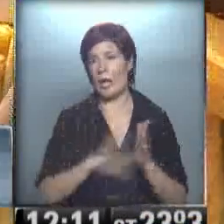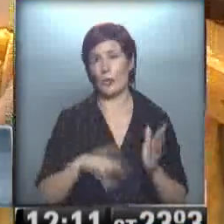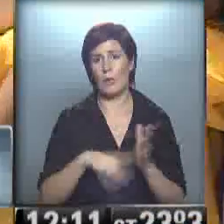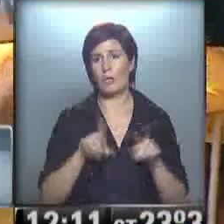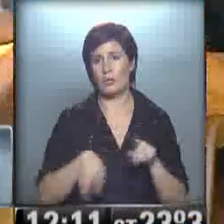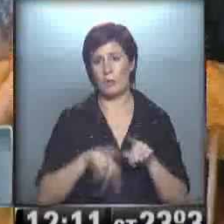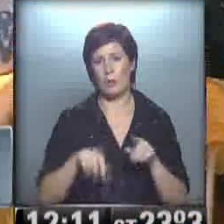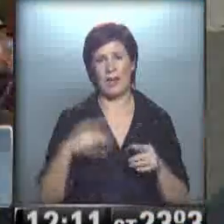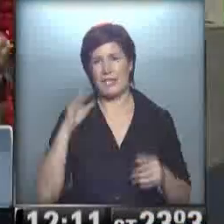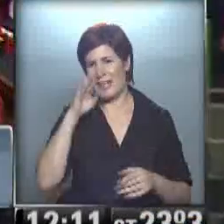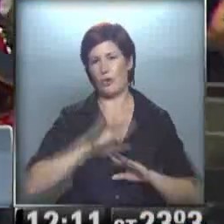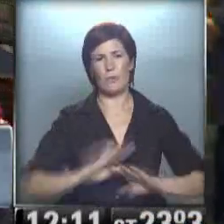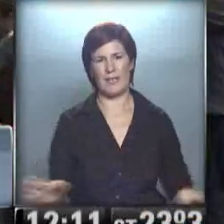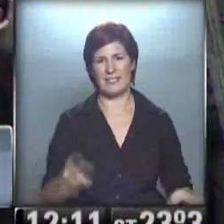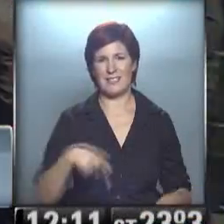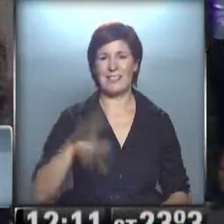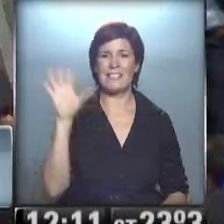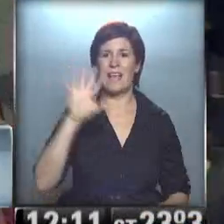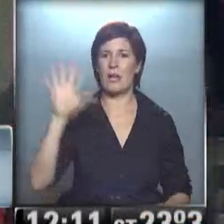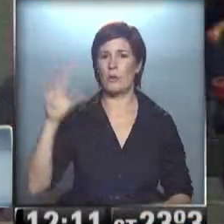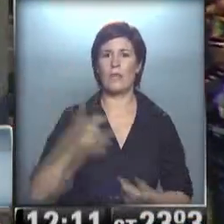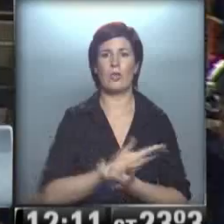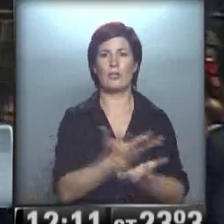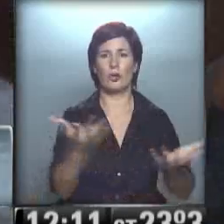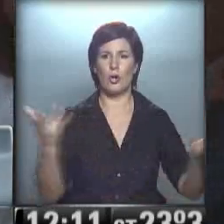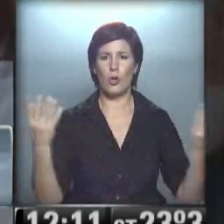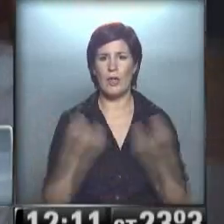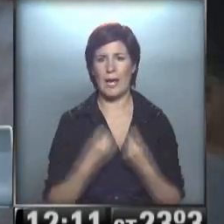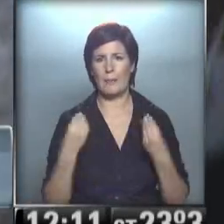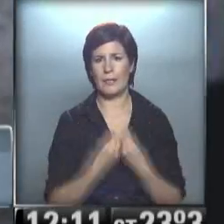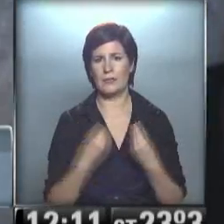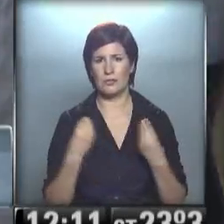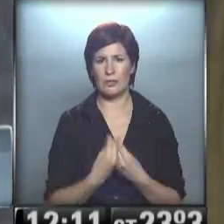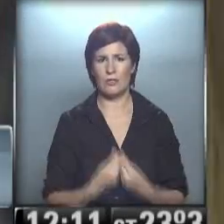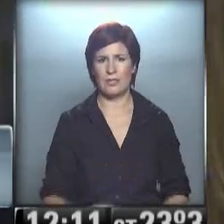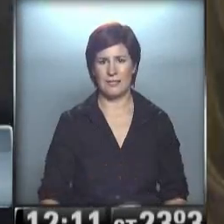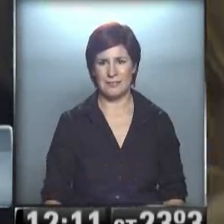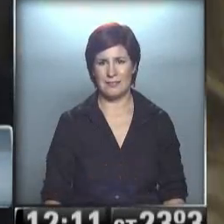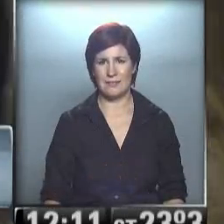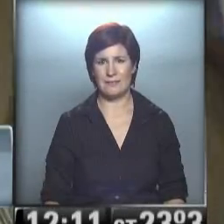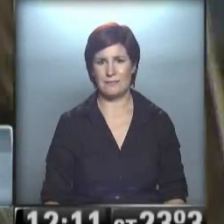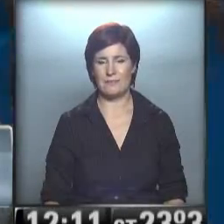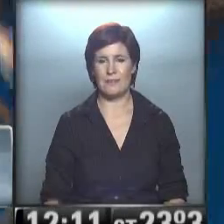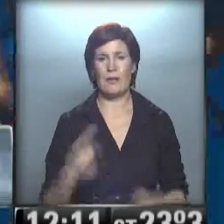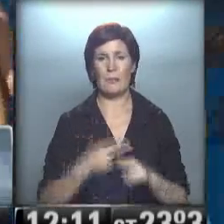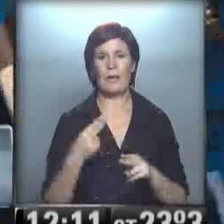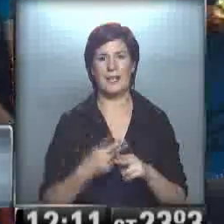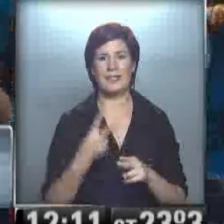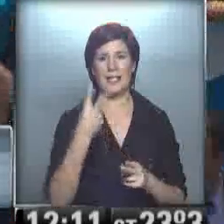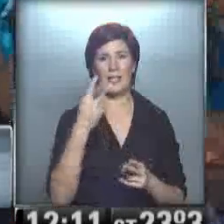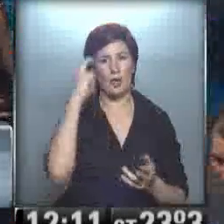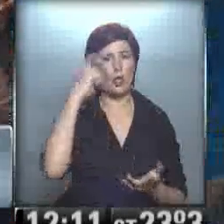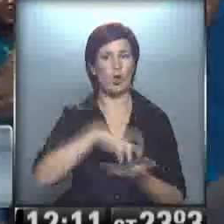quitado el negro, ya saludando allí a la multitud que está reunida en la Plaza de los Dos Congresos,